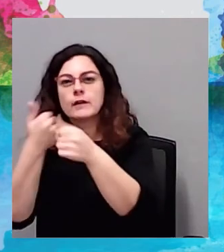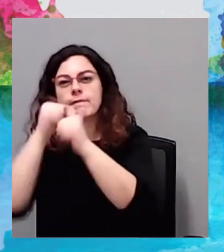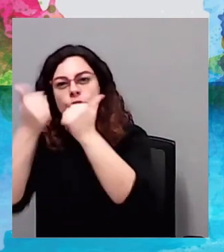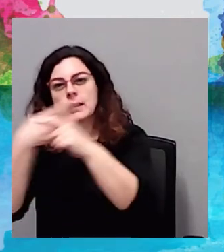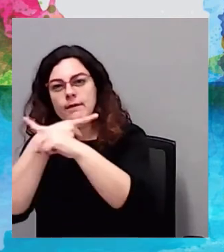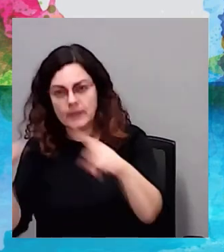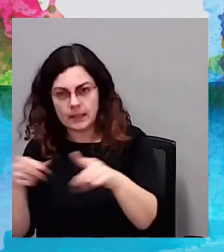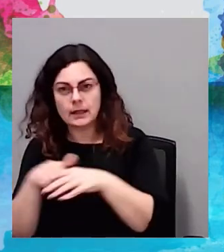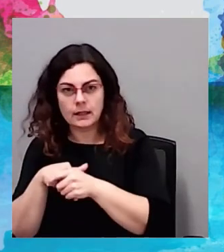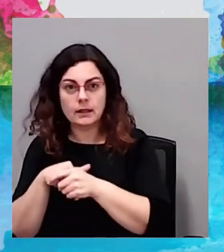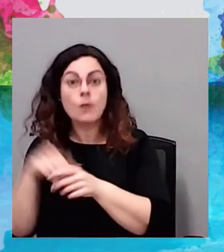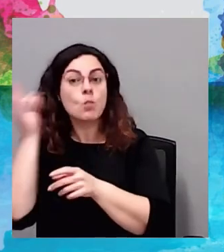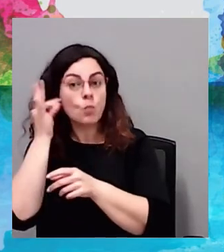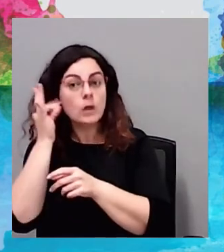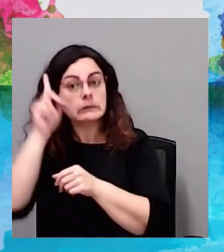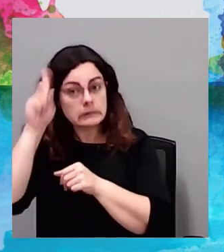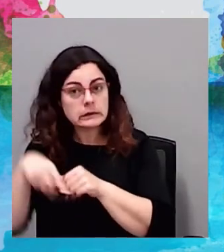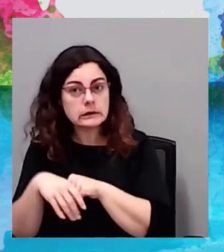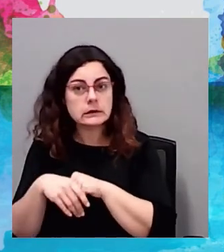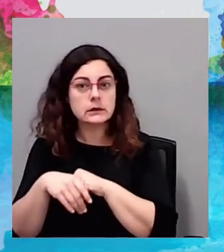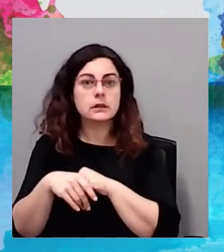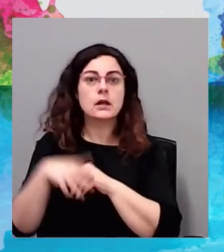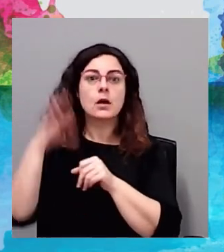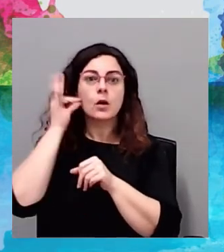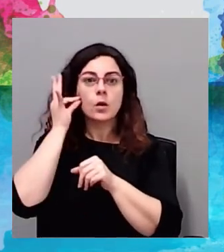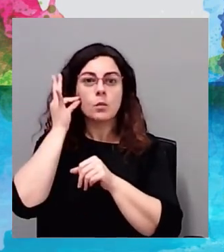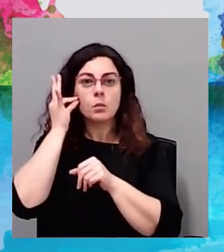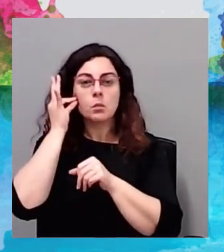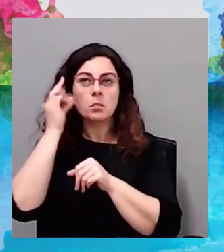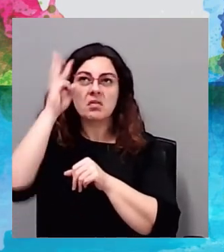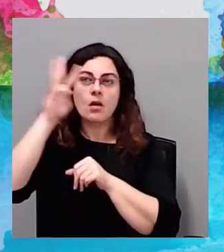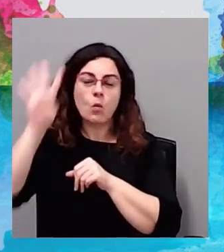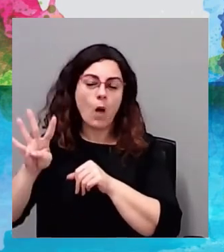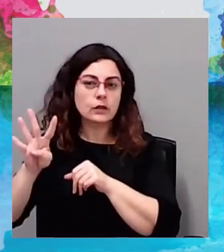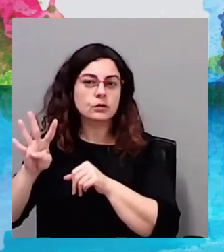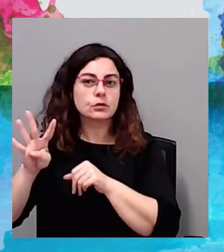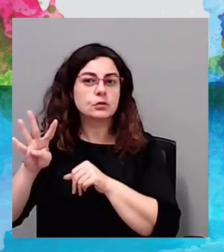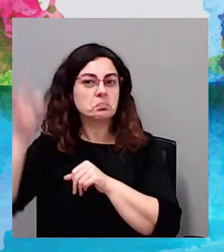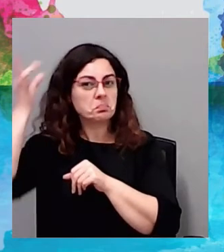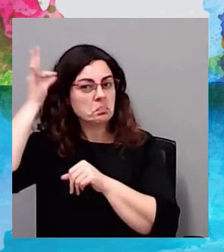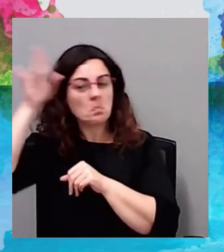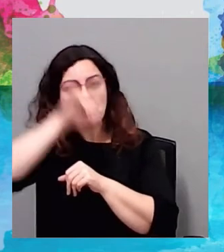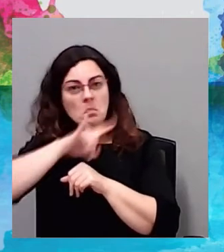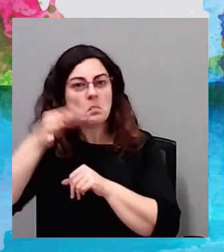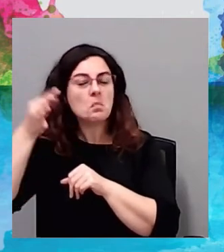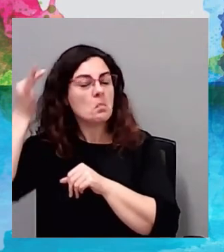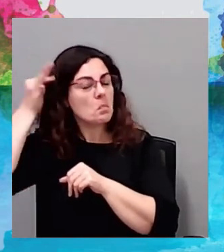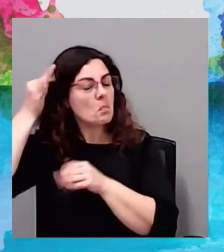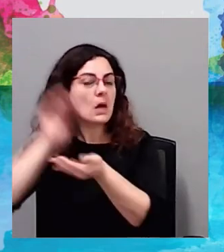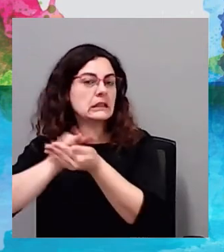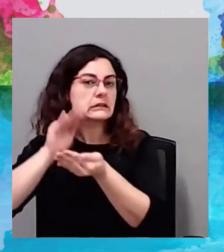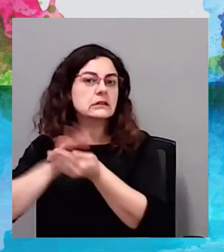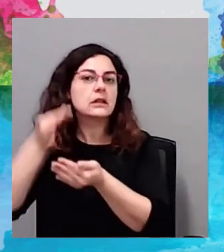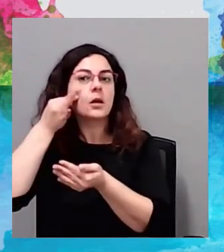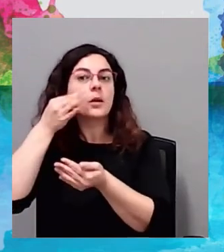O es una mujer, ¿no? Y es una mujer en 3/4, morena, con la piel blanca, bastante similar a la anterior